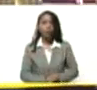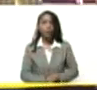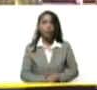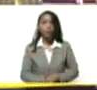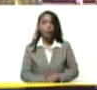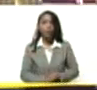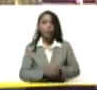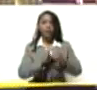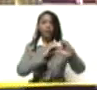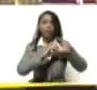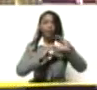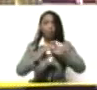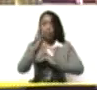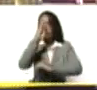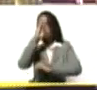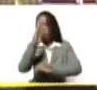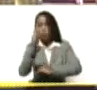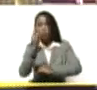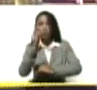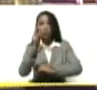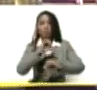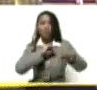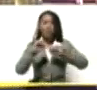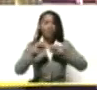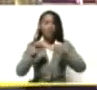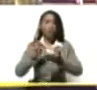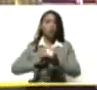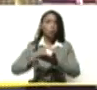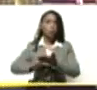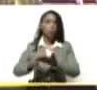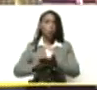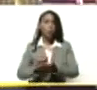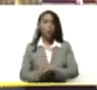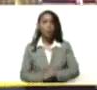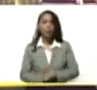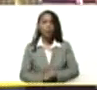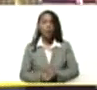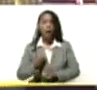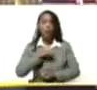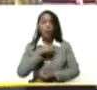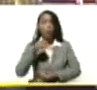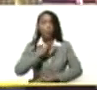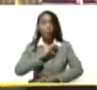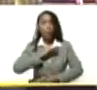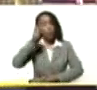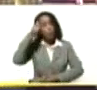de comunicación directa, de acción y soluciones a nuestro pueblo.